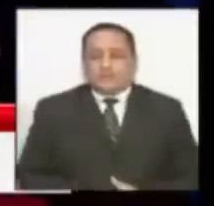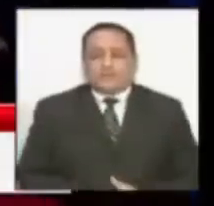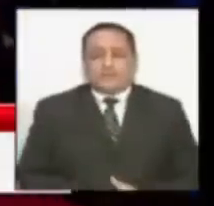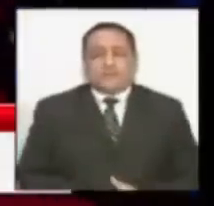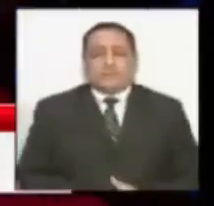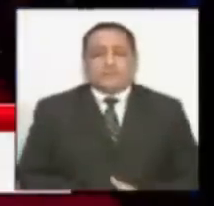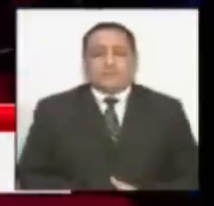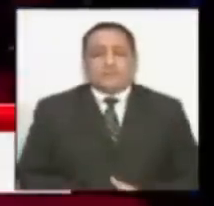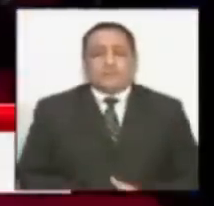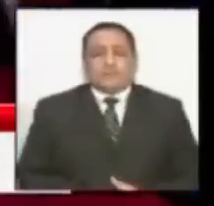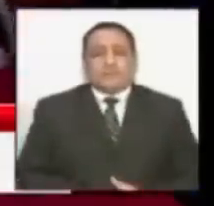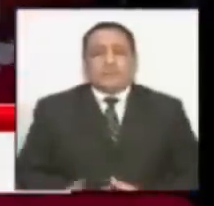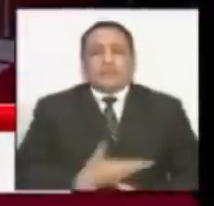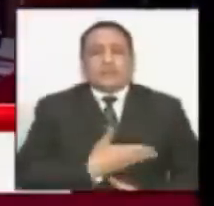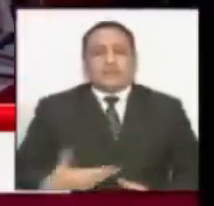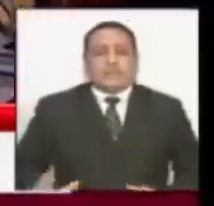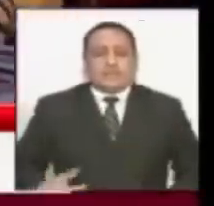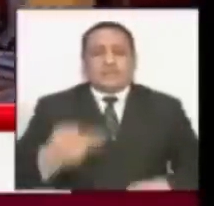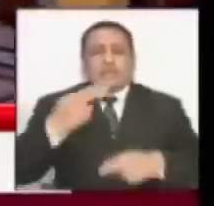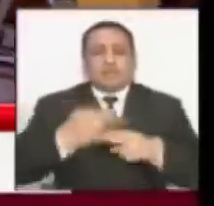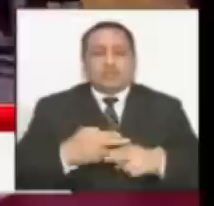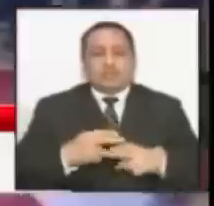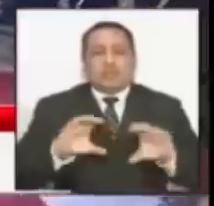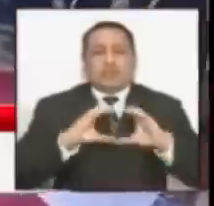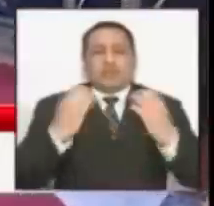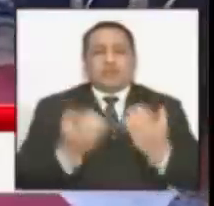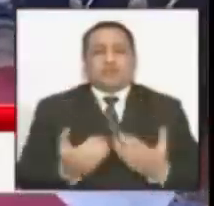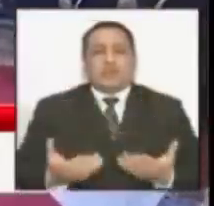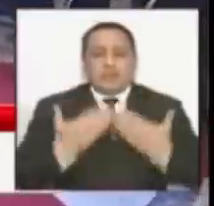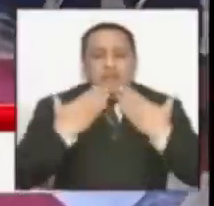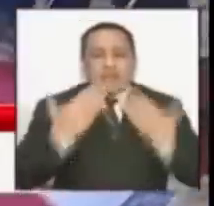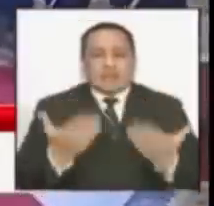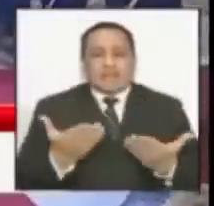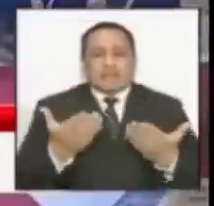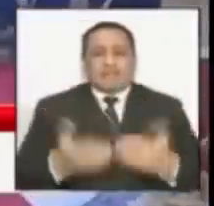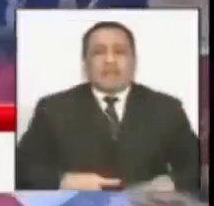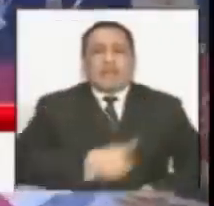presidencial, cual se lleva de manera diagonal.